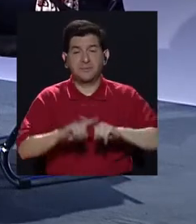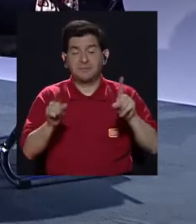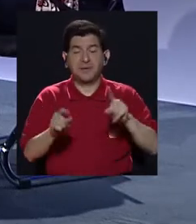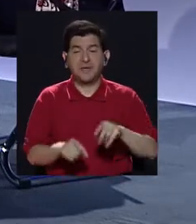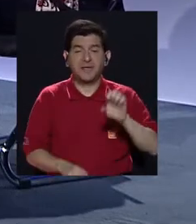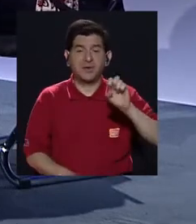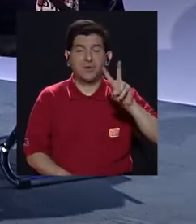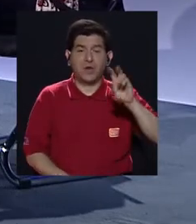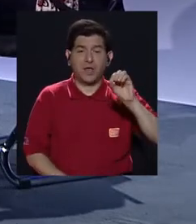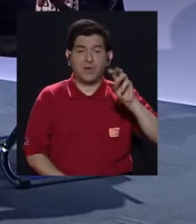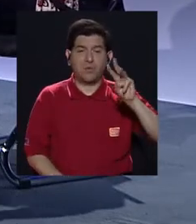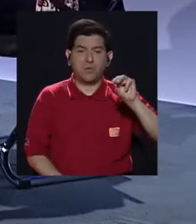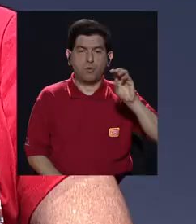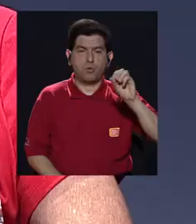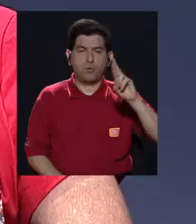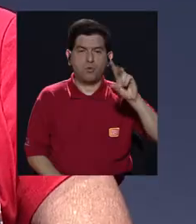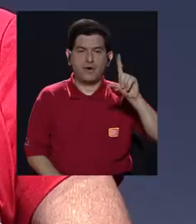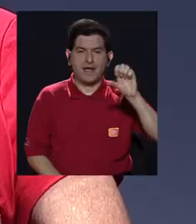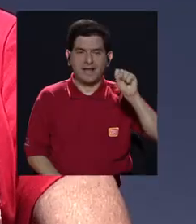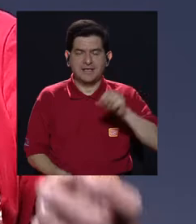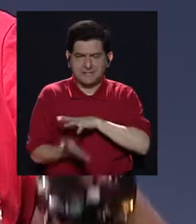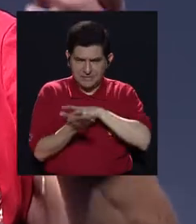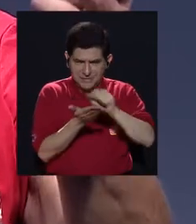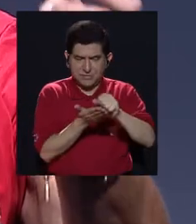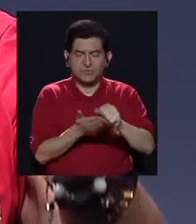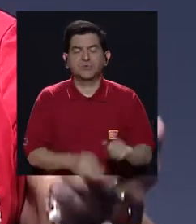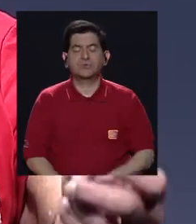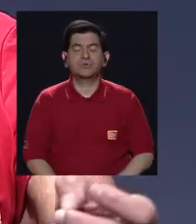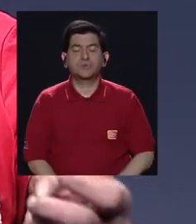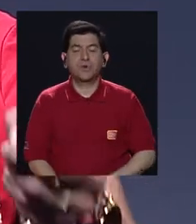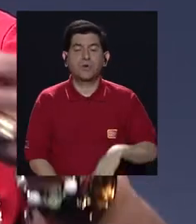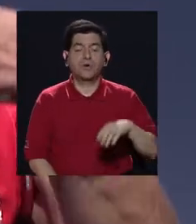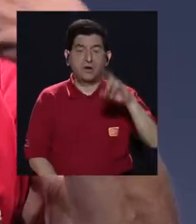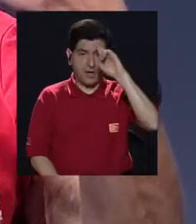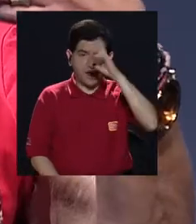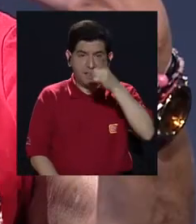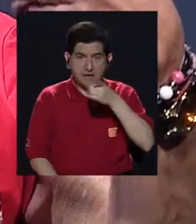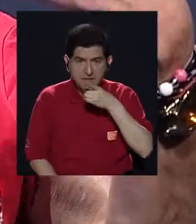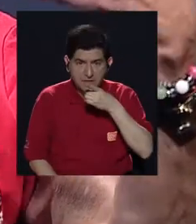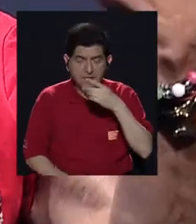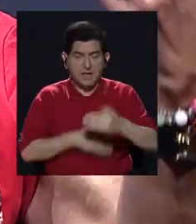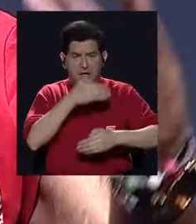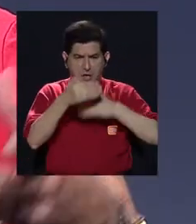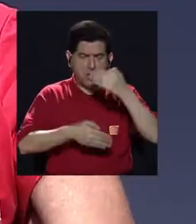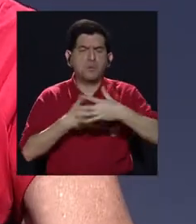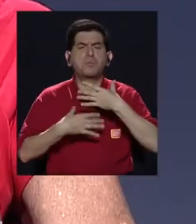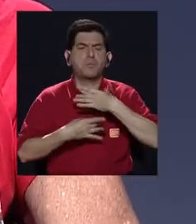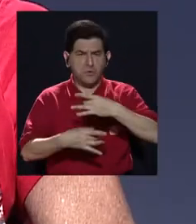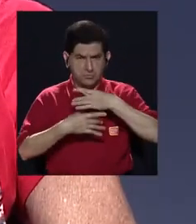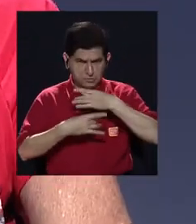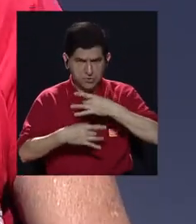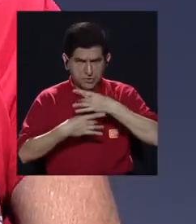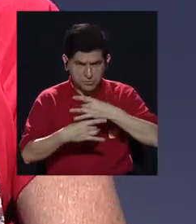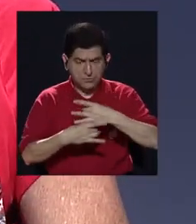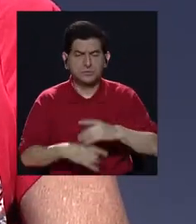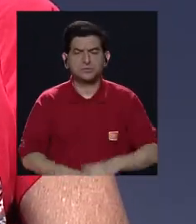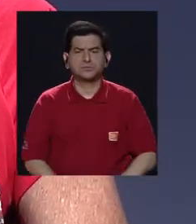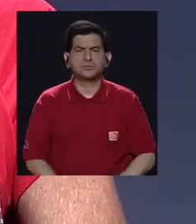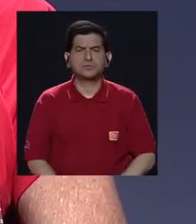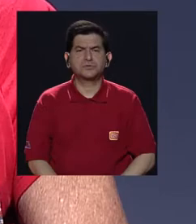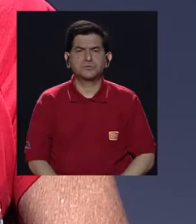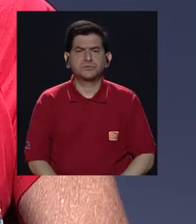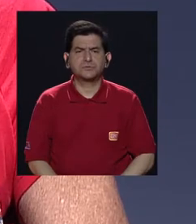destruyó luego morales luego y luego república dominicana que ha seguido un proceso muy interesante